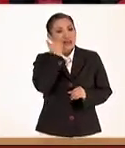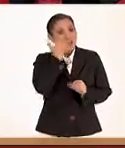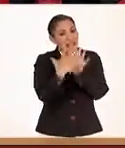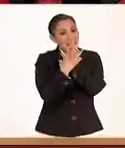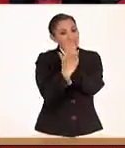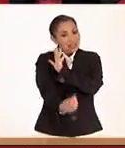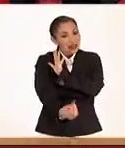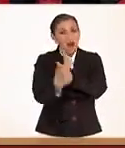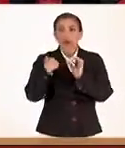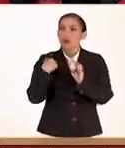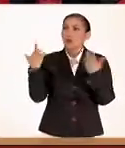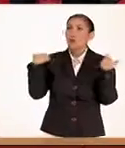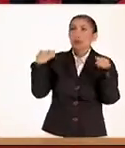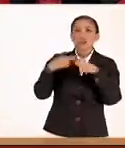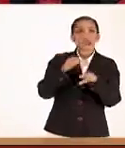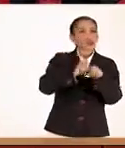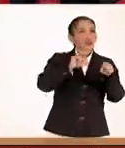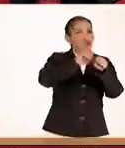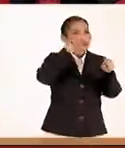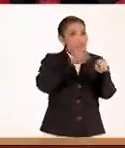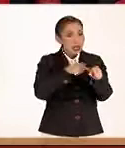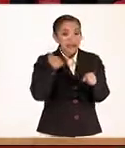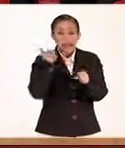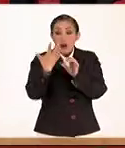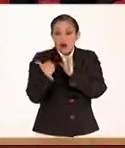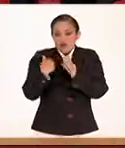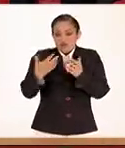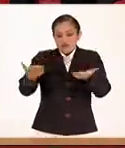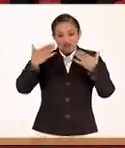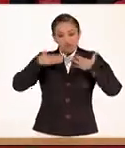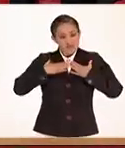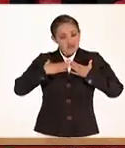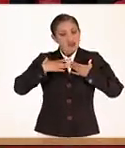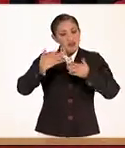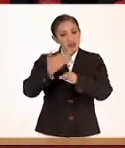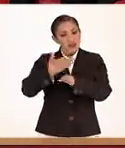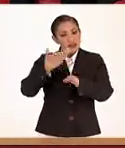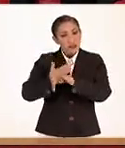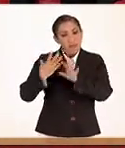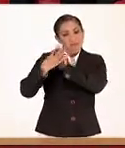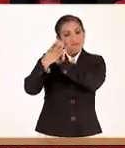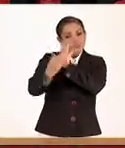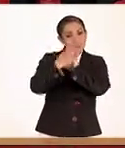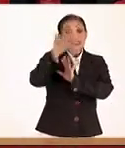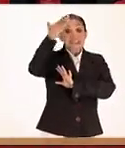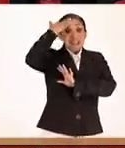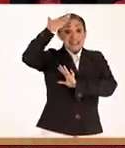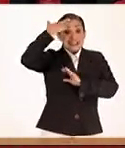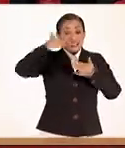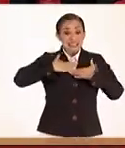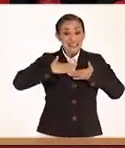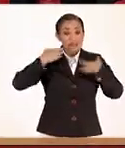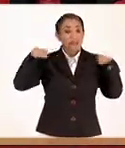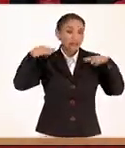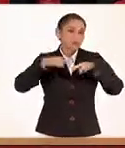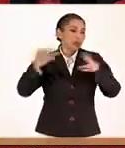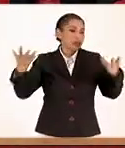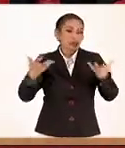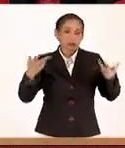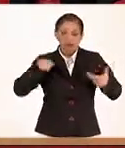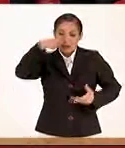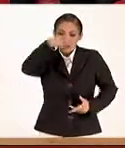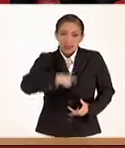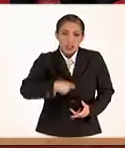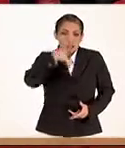si soy el maestro de sociales quiero quiero ser esa persona en ese momento entonces yo creo que liderazgo lo hacemos con nuestra